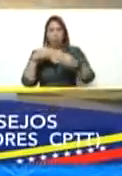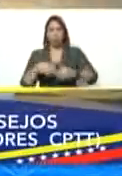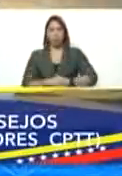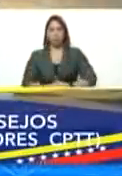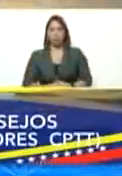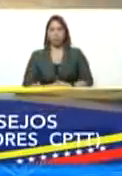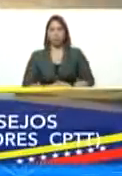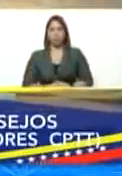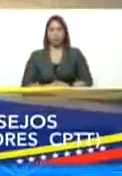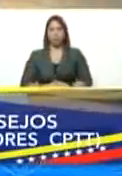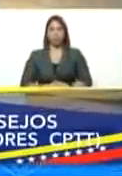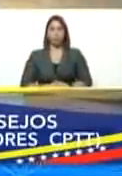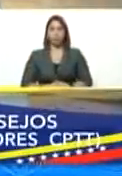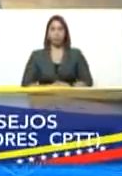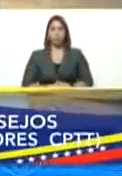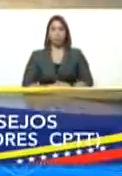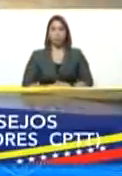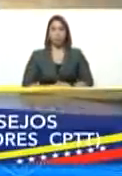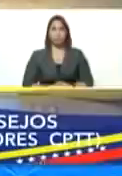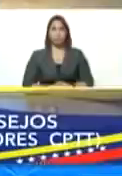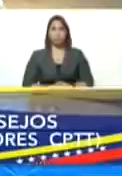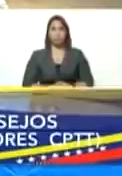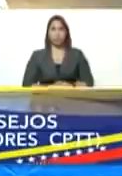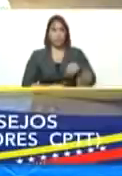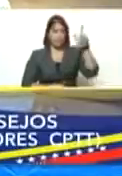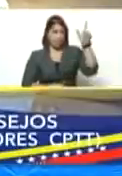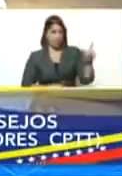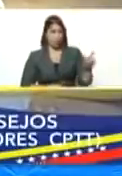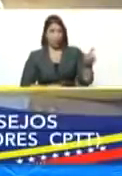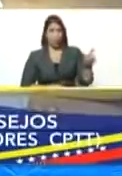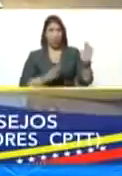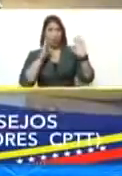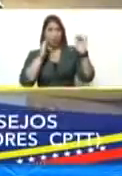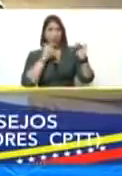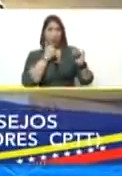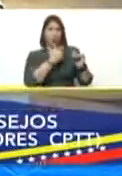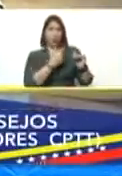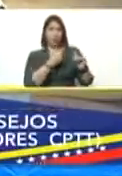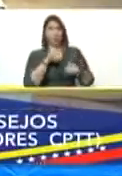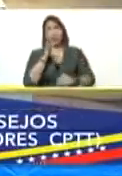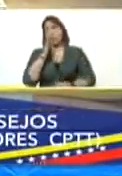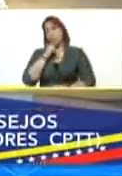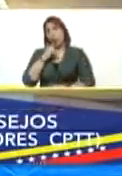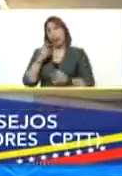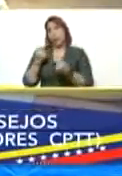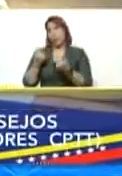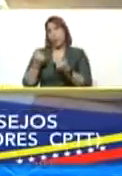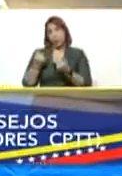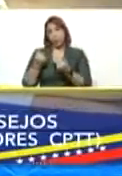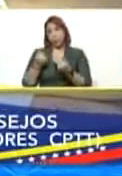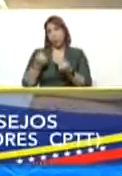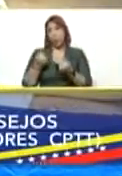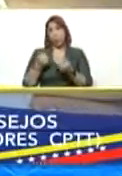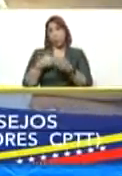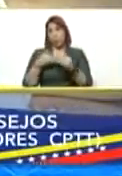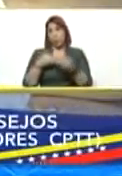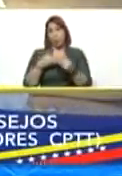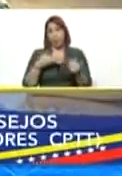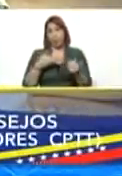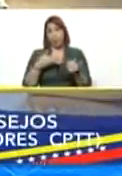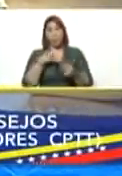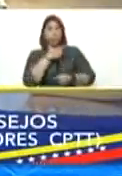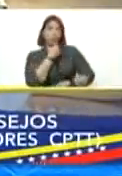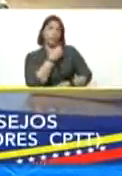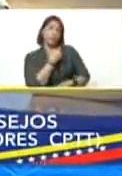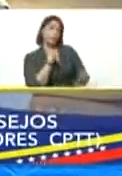dólares. Y la persona que te está atendiendo te dice: no tengo vueltos en dólares. Tú le dices: